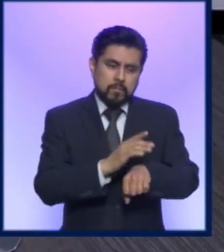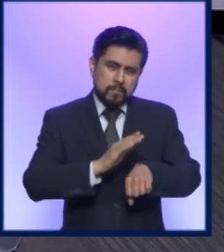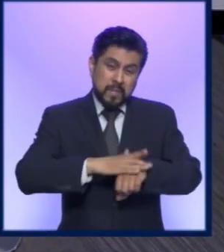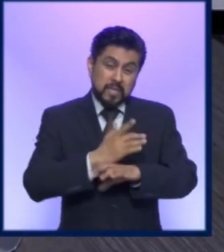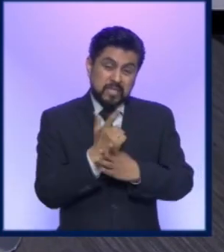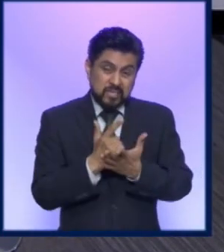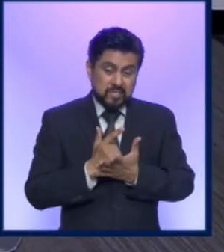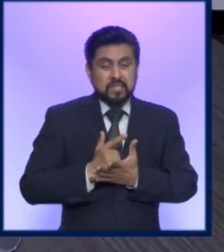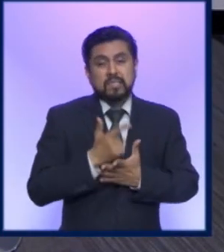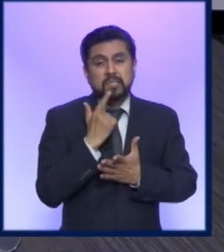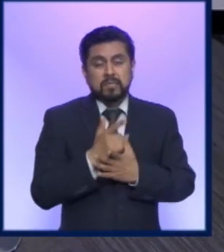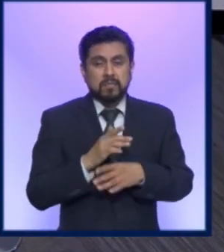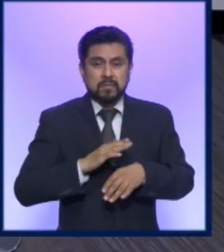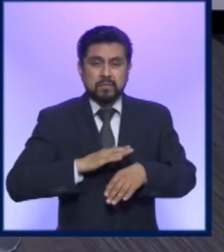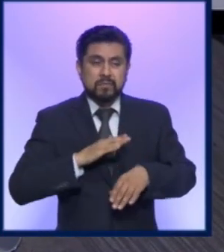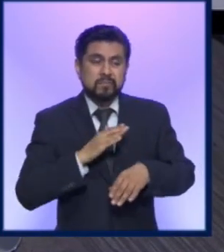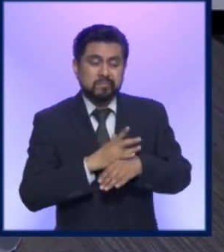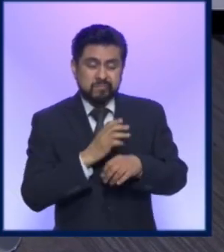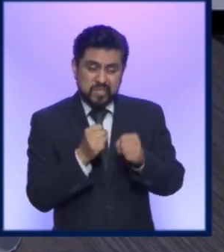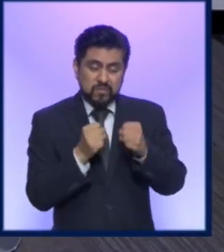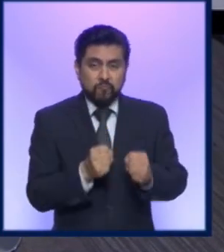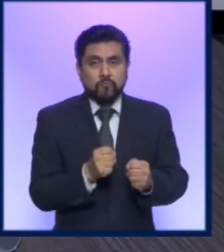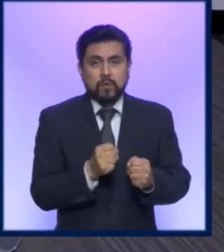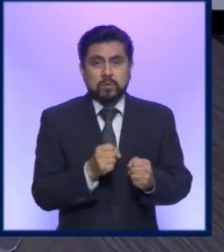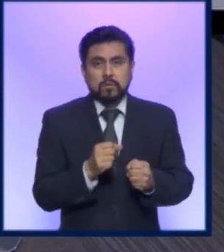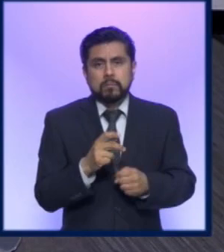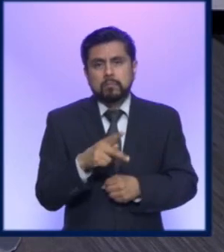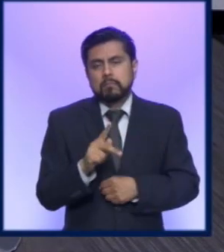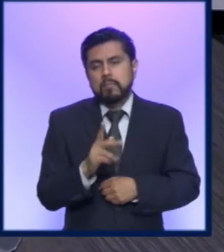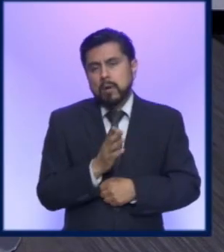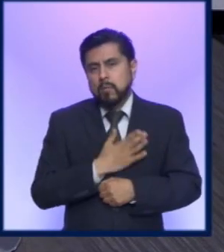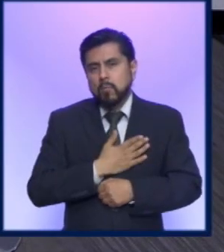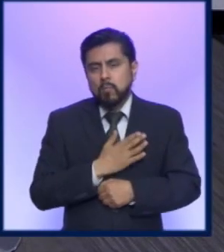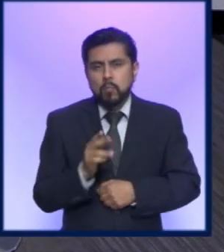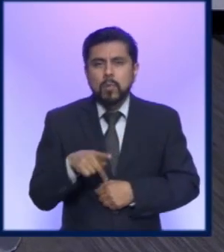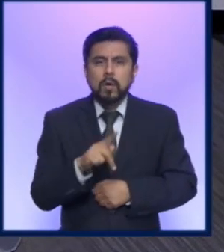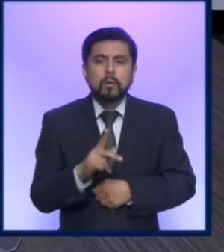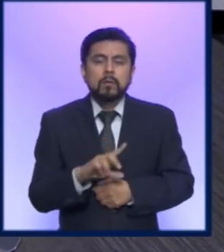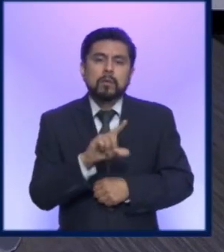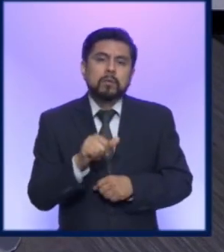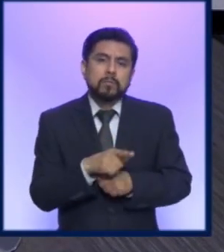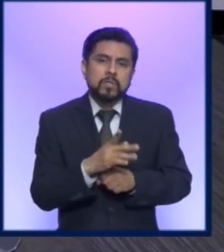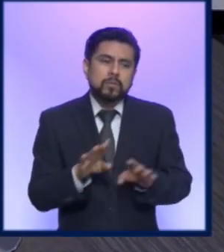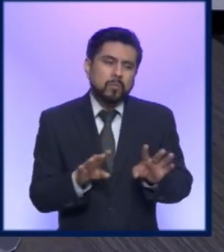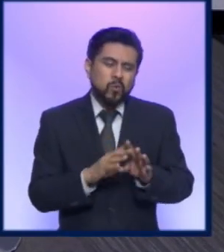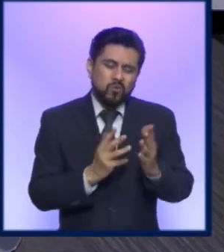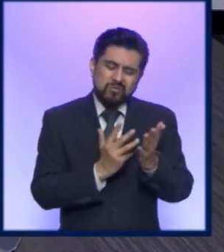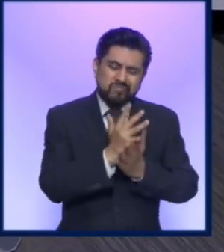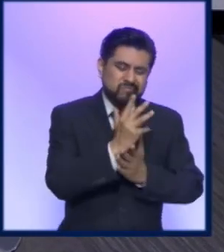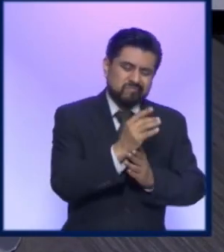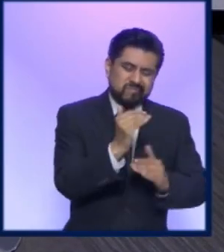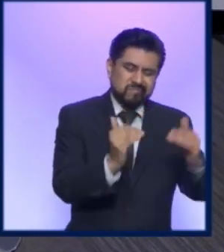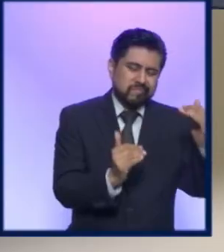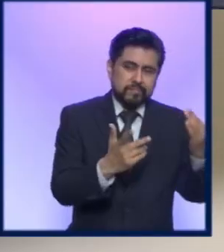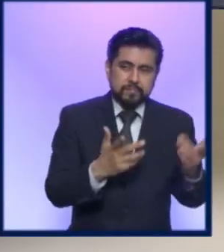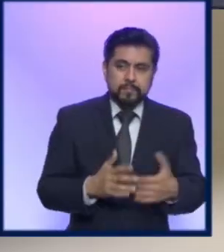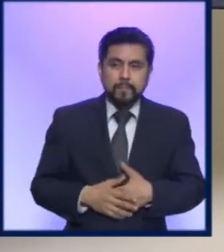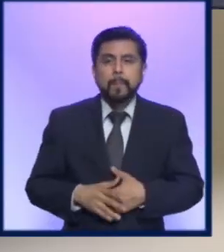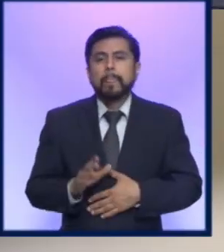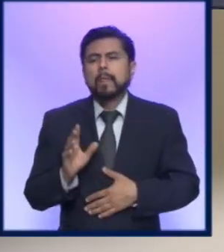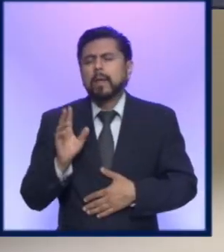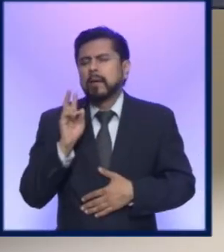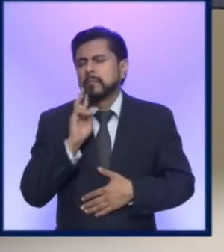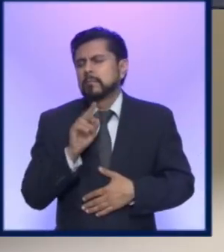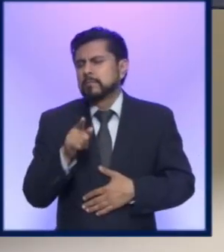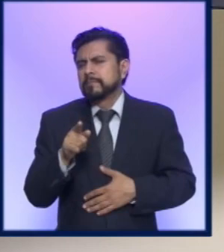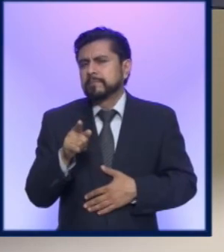más más más trascendente y que bueno lo que generaba una desproporcionalidad entonces a ver estamos